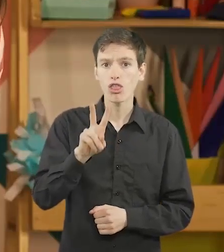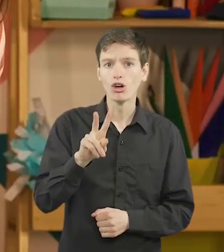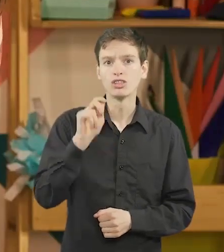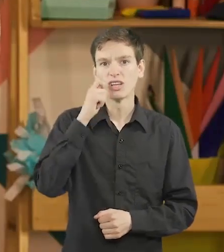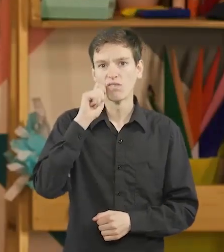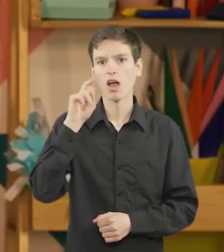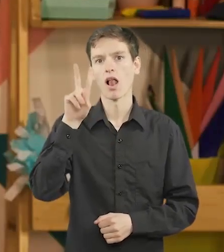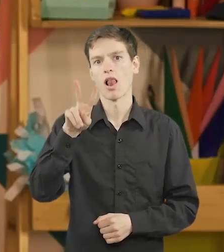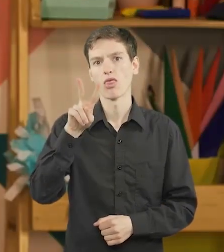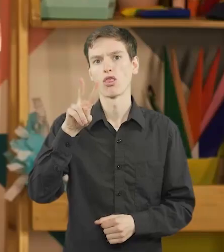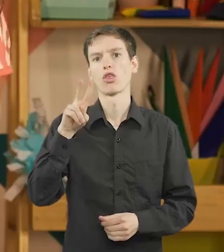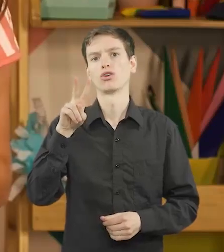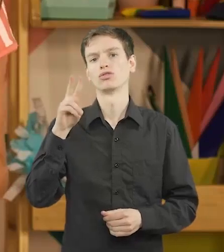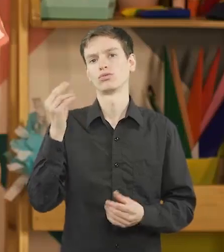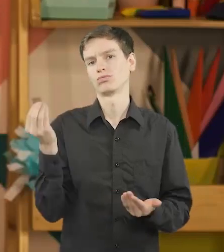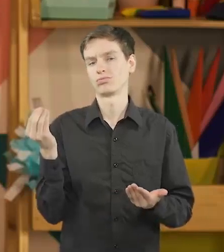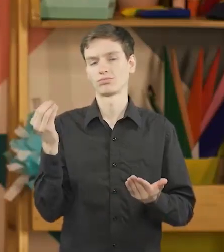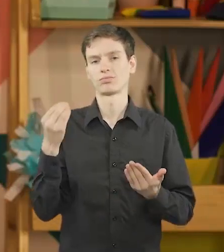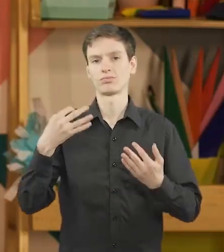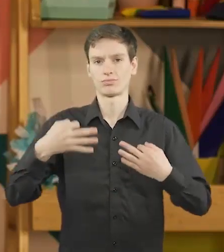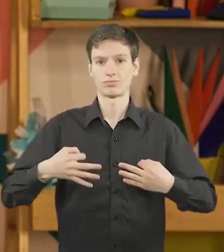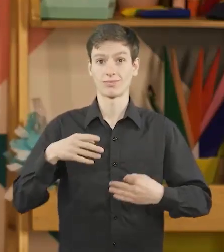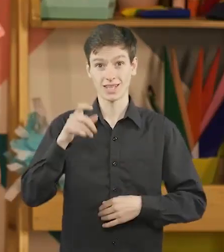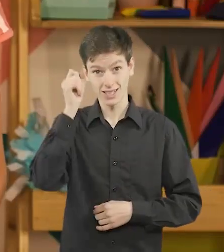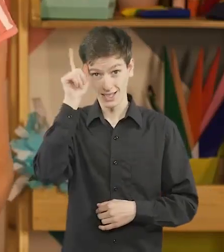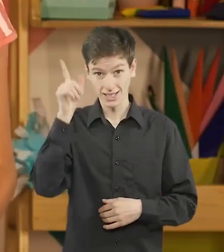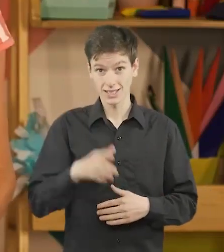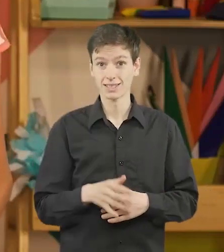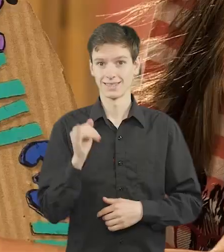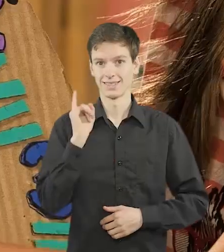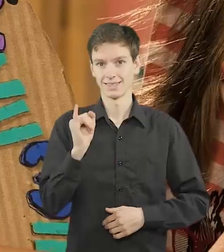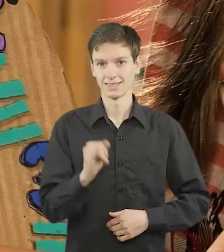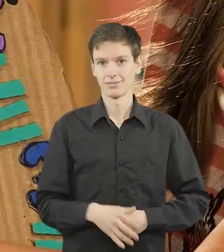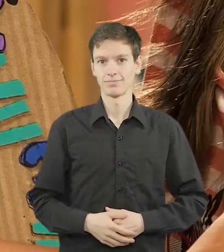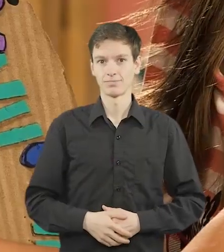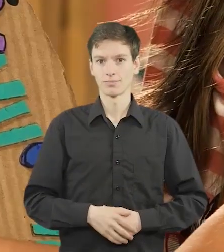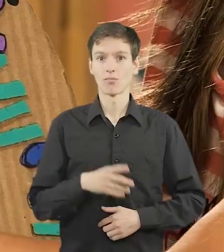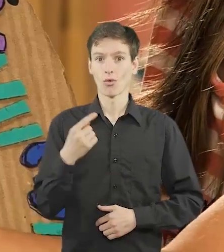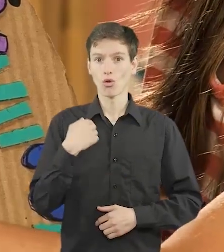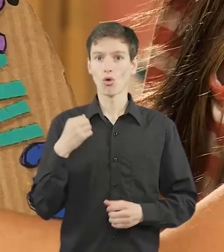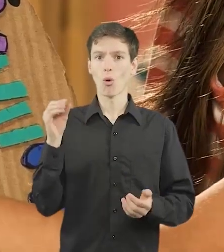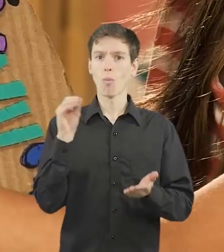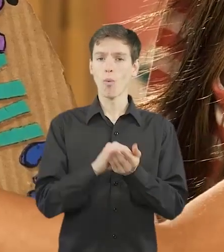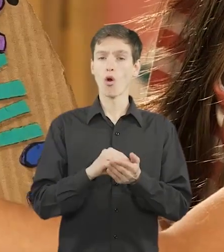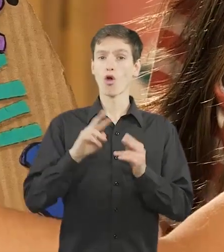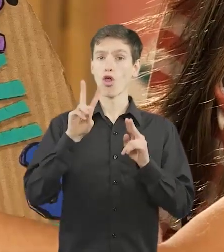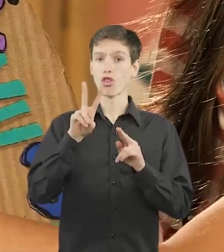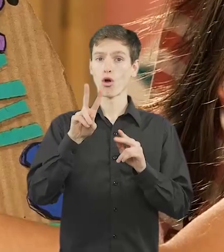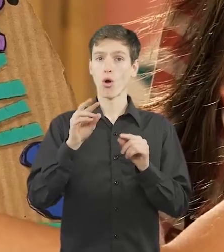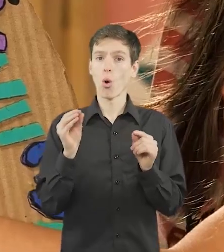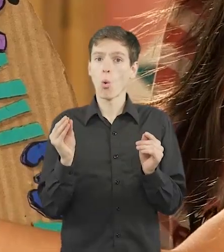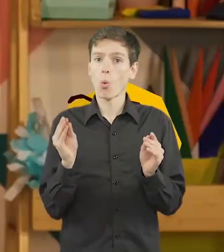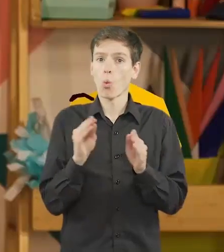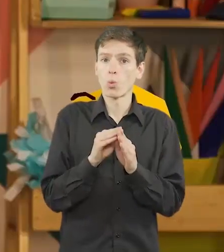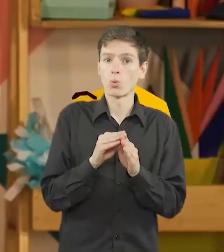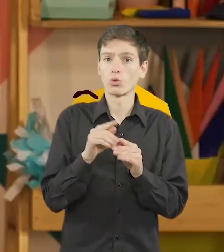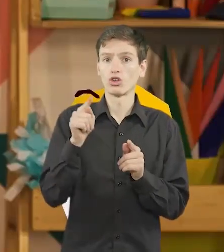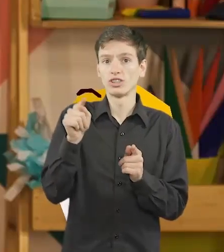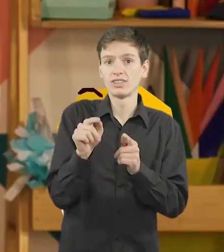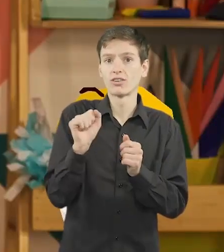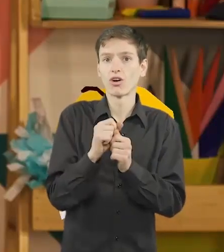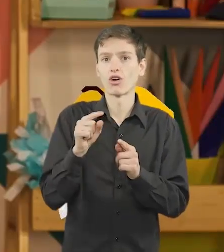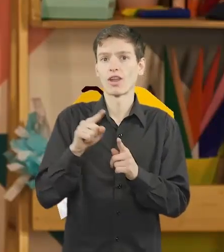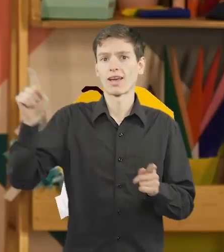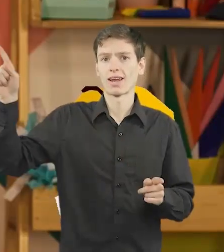dos, es porque son las dos. ¿Entendieron? Sí. Y si yo pongo ambos juntos acá, el